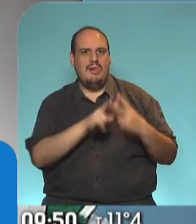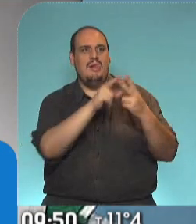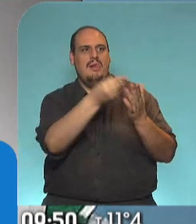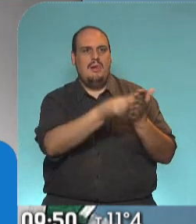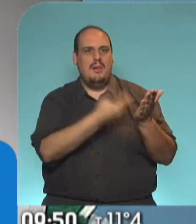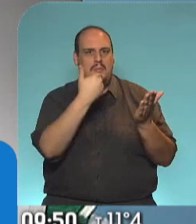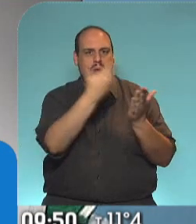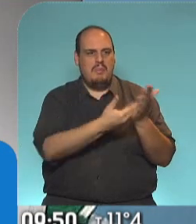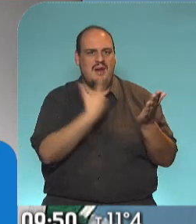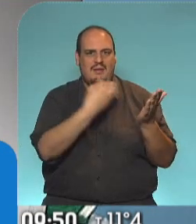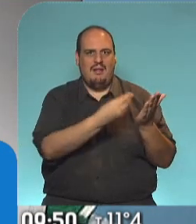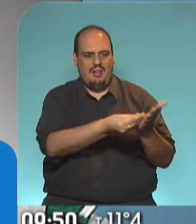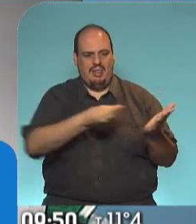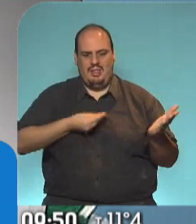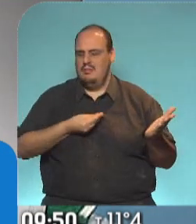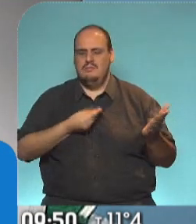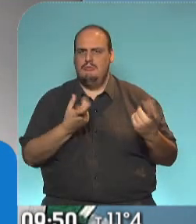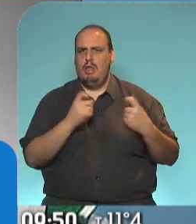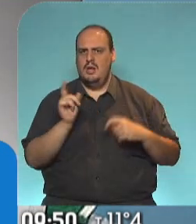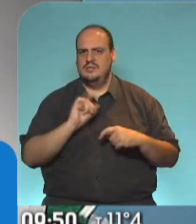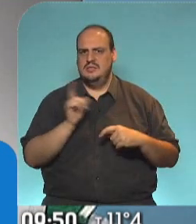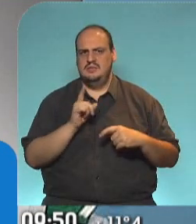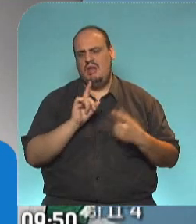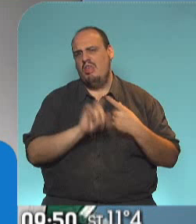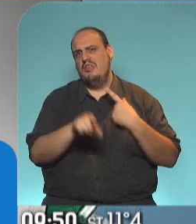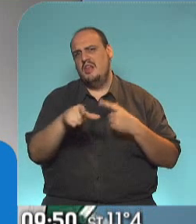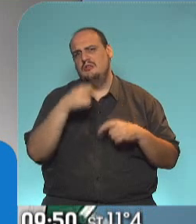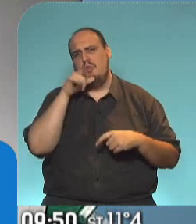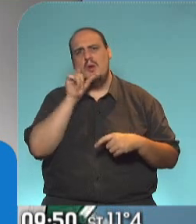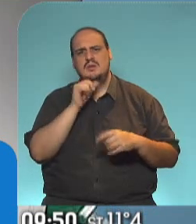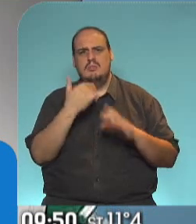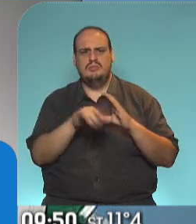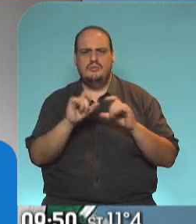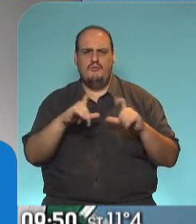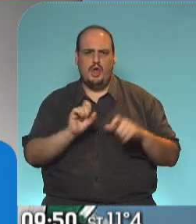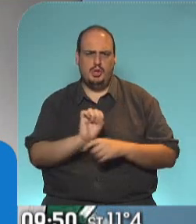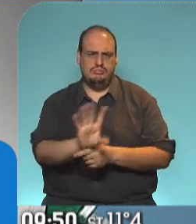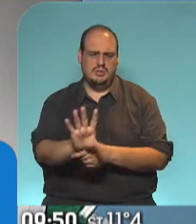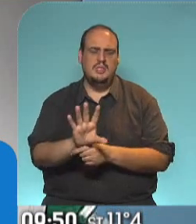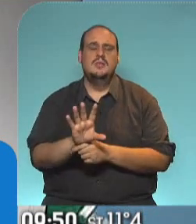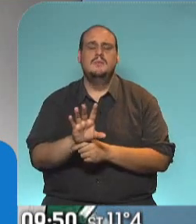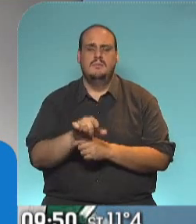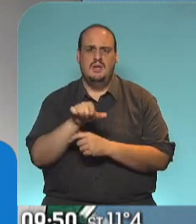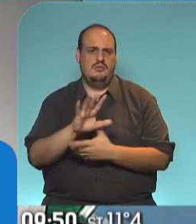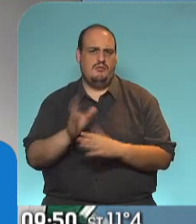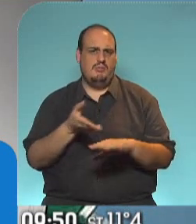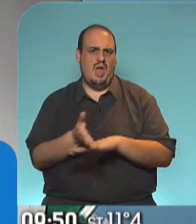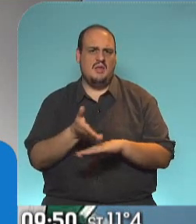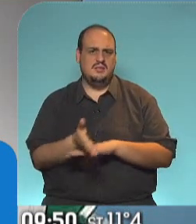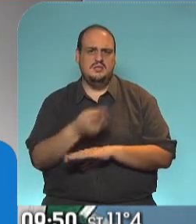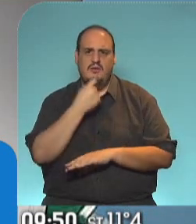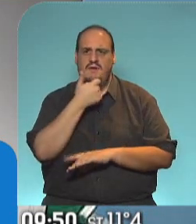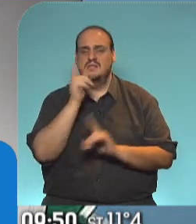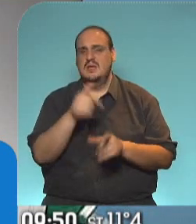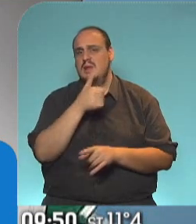médico y buscar la receta esto también es una manera de simplificar el acceso y en lo posible poder retirar medicación